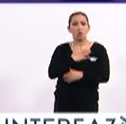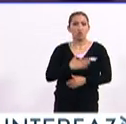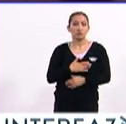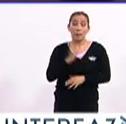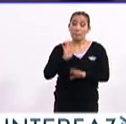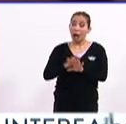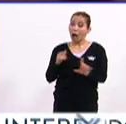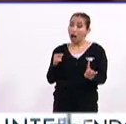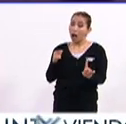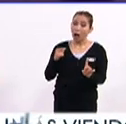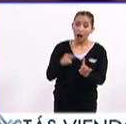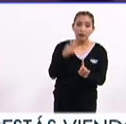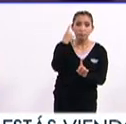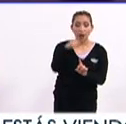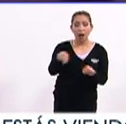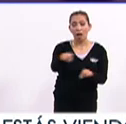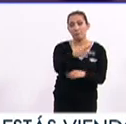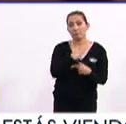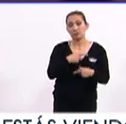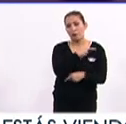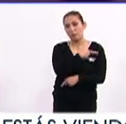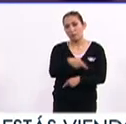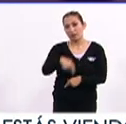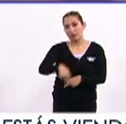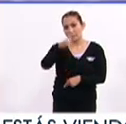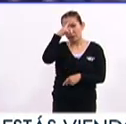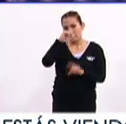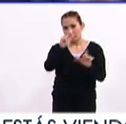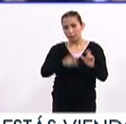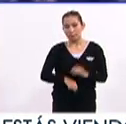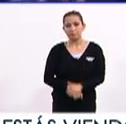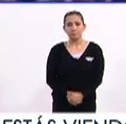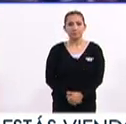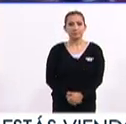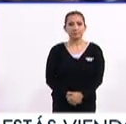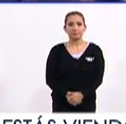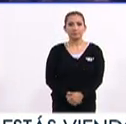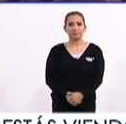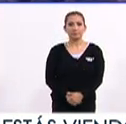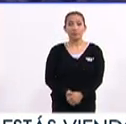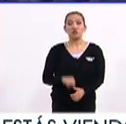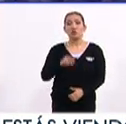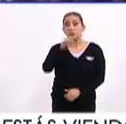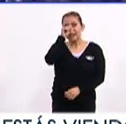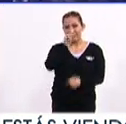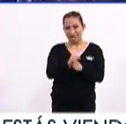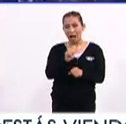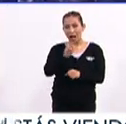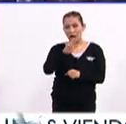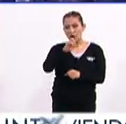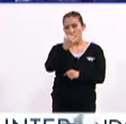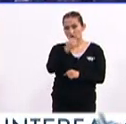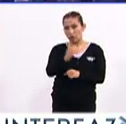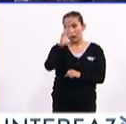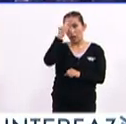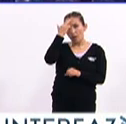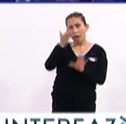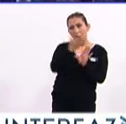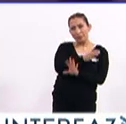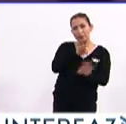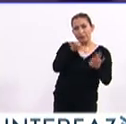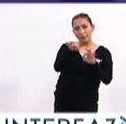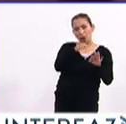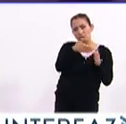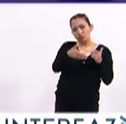justicia, particularmente para los más pobres de nuestra sociedad. El subsecretario Arroyo recordó el trabajo que